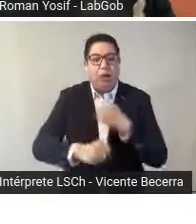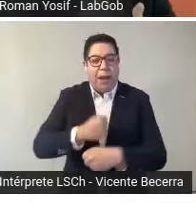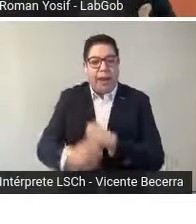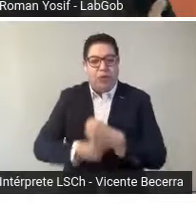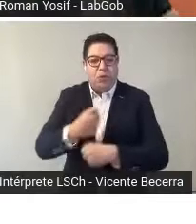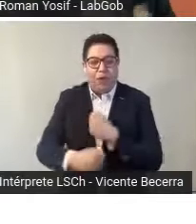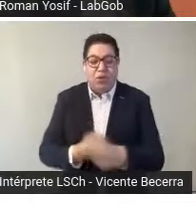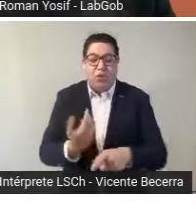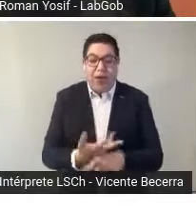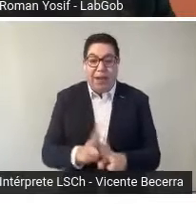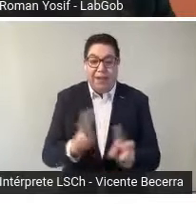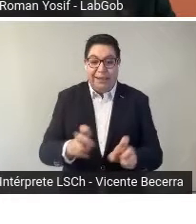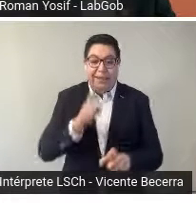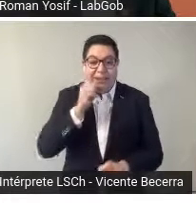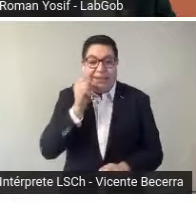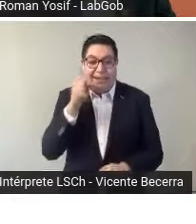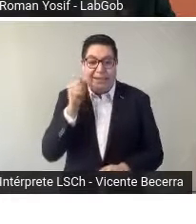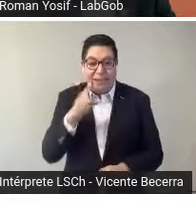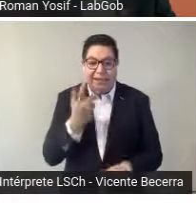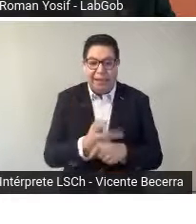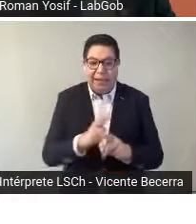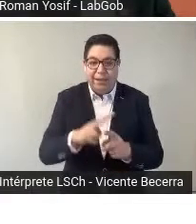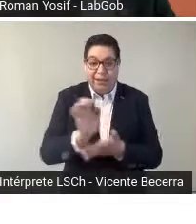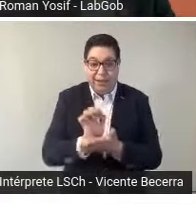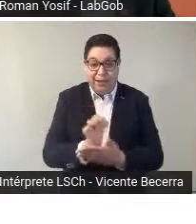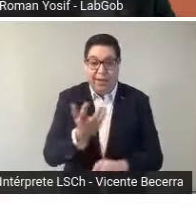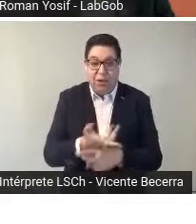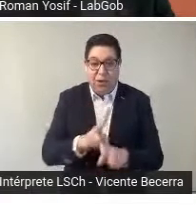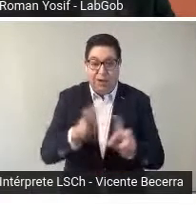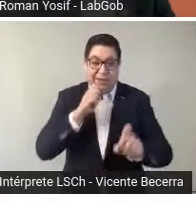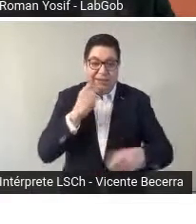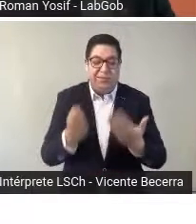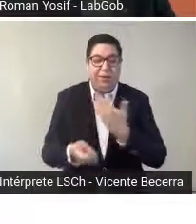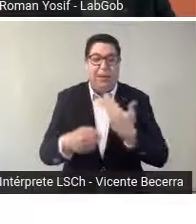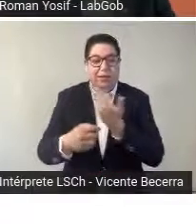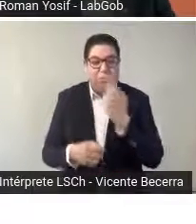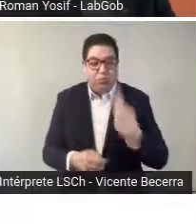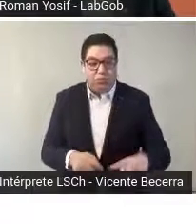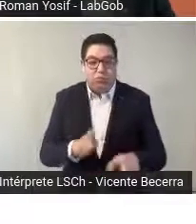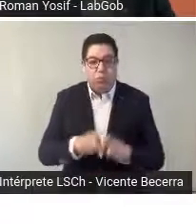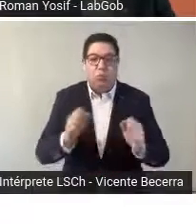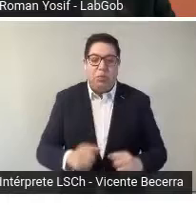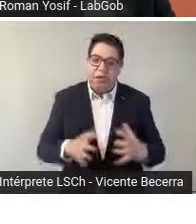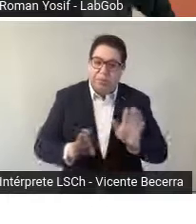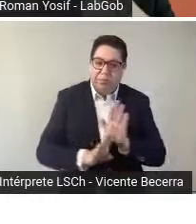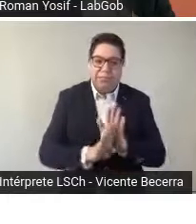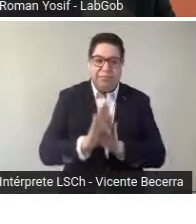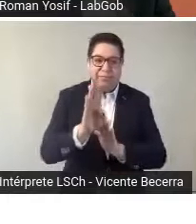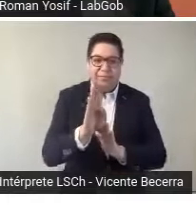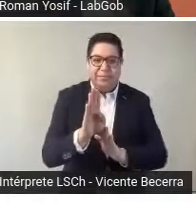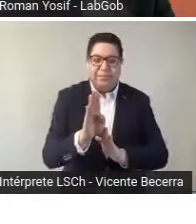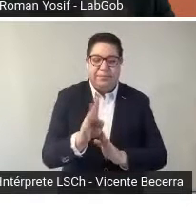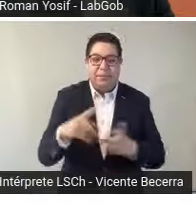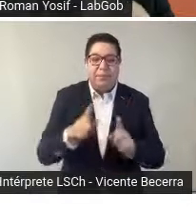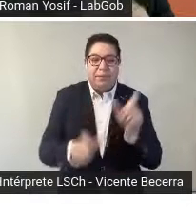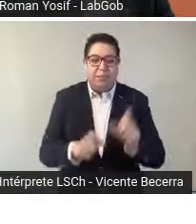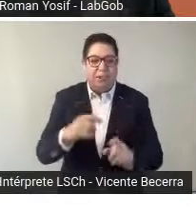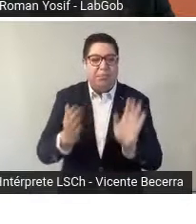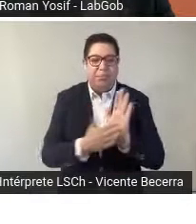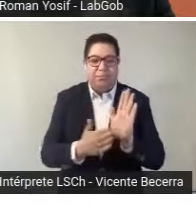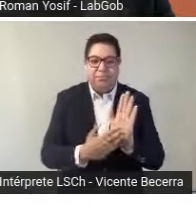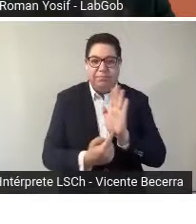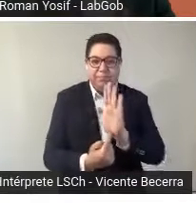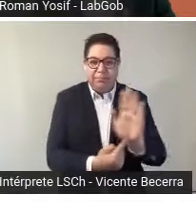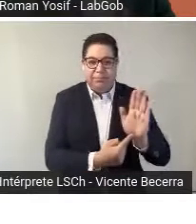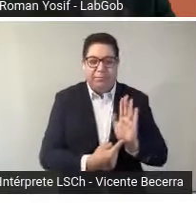y entendiendo que esa política de Estado solamente la vamos a poder seguir fortaleciendo si reconocemos